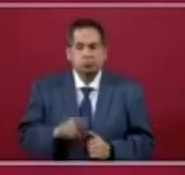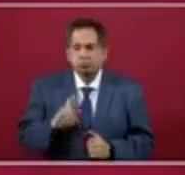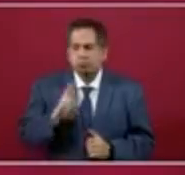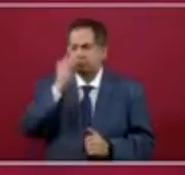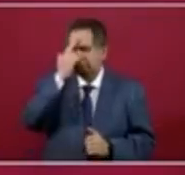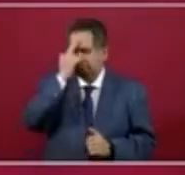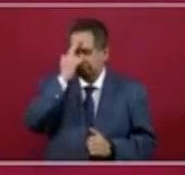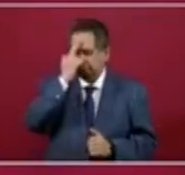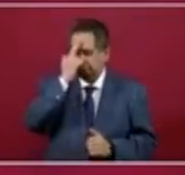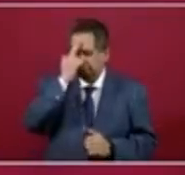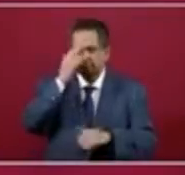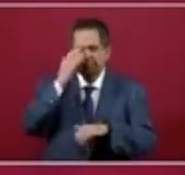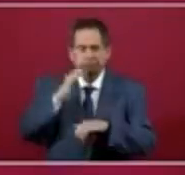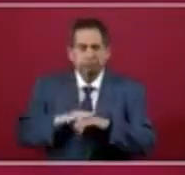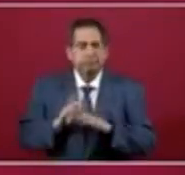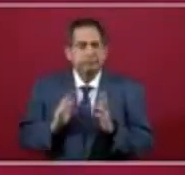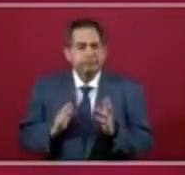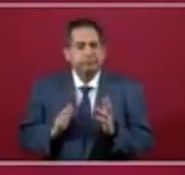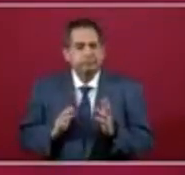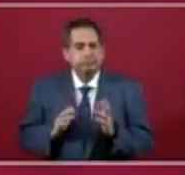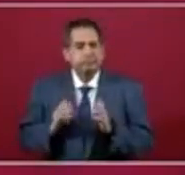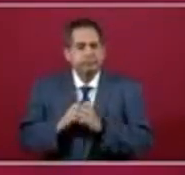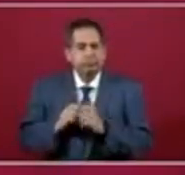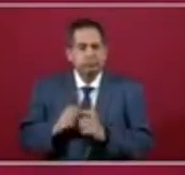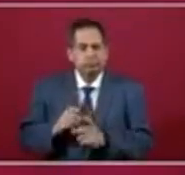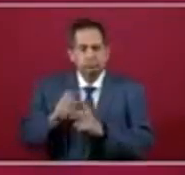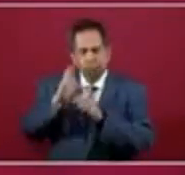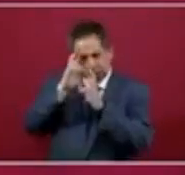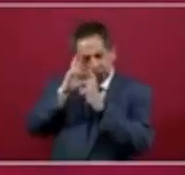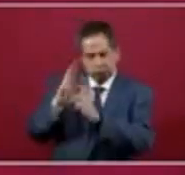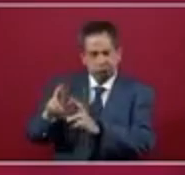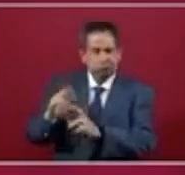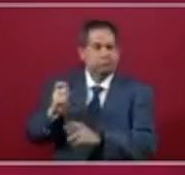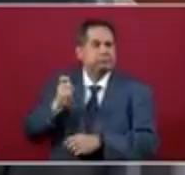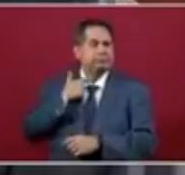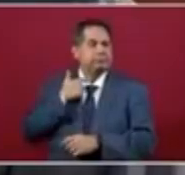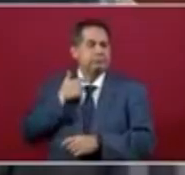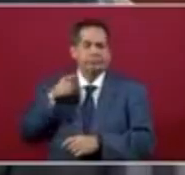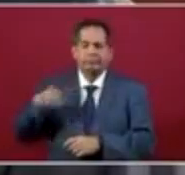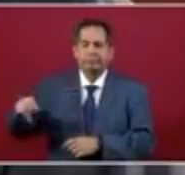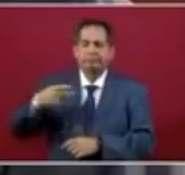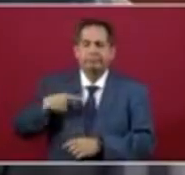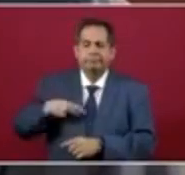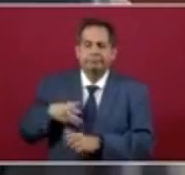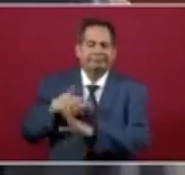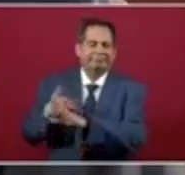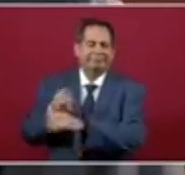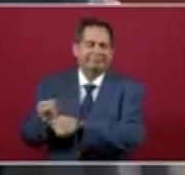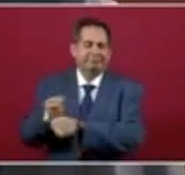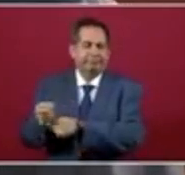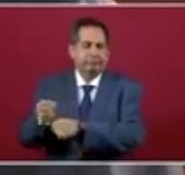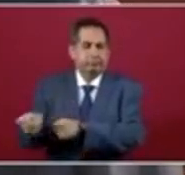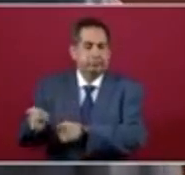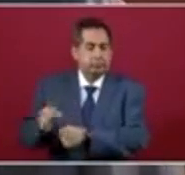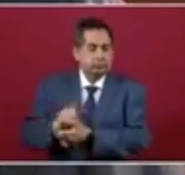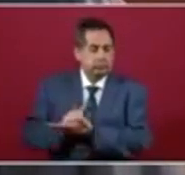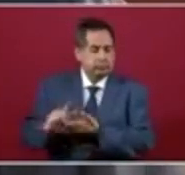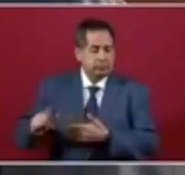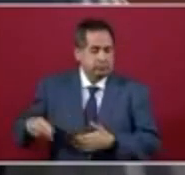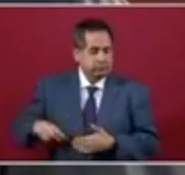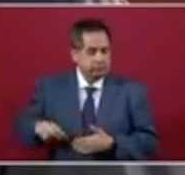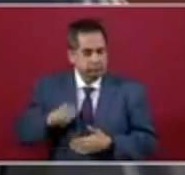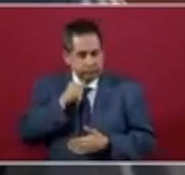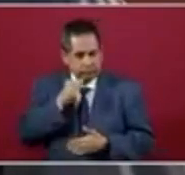recordarlos con mucho respeto siempre a los que han